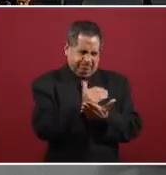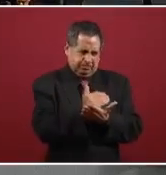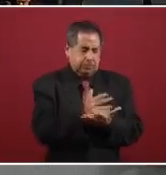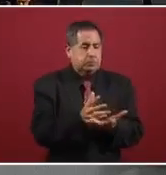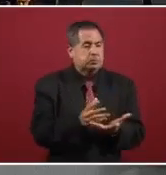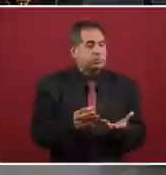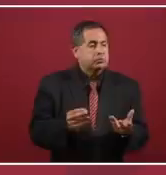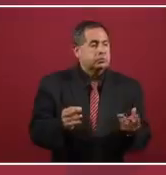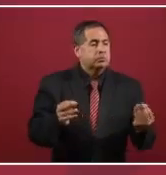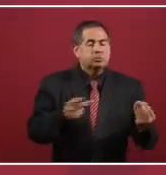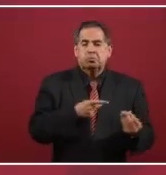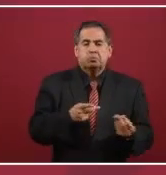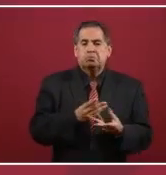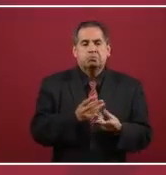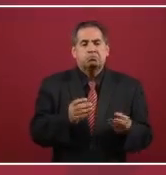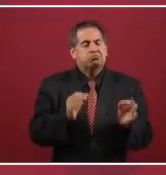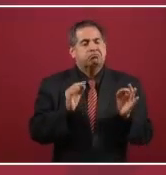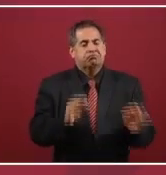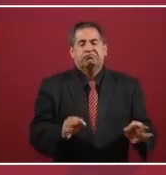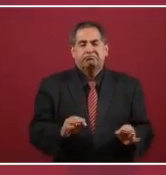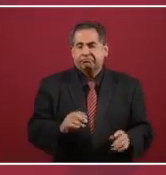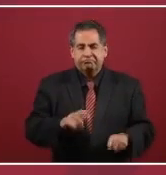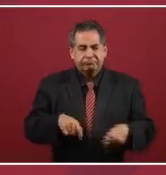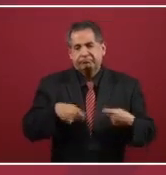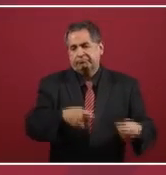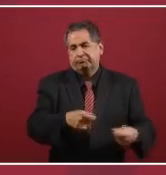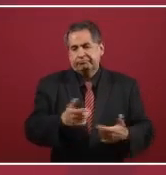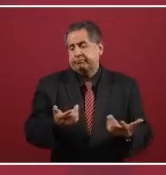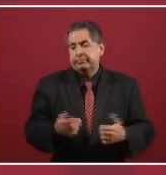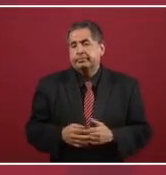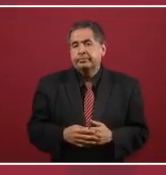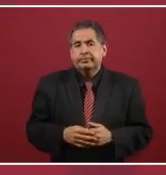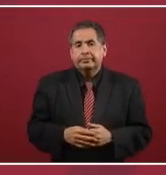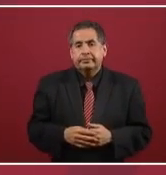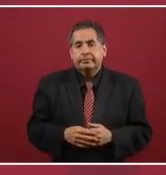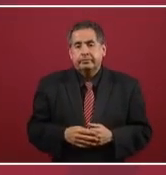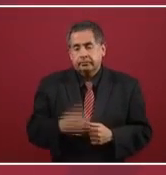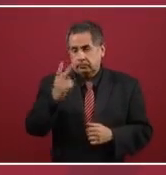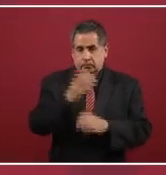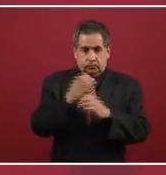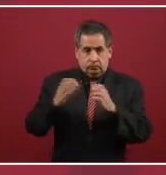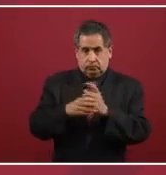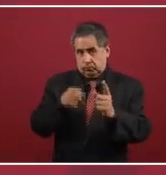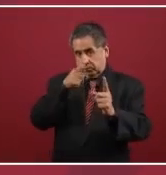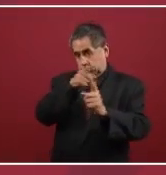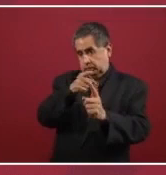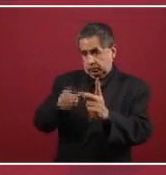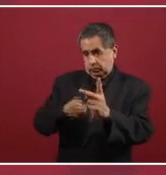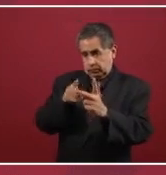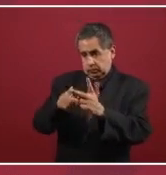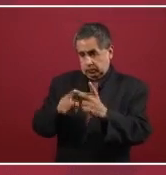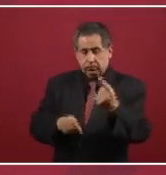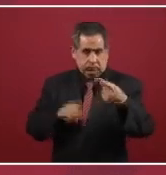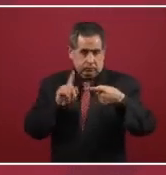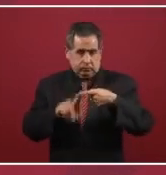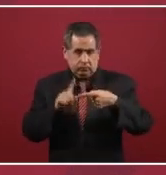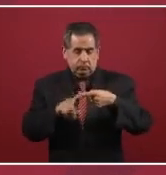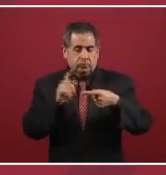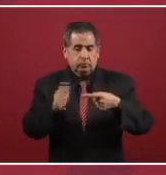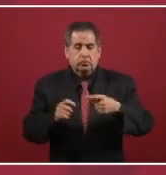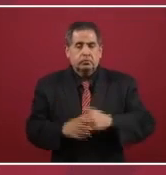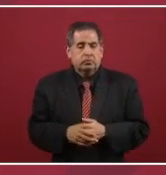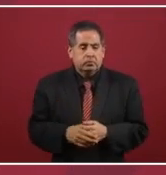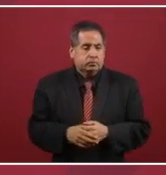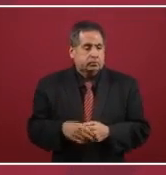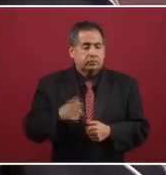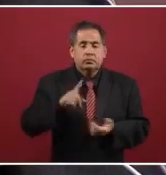Son dos cosas como estrategia del gobierno. Primero, acabar con